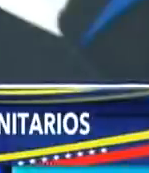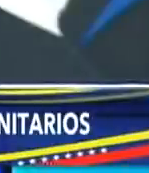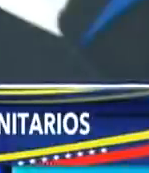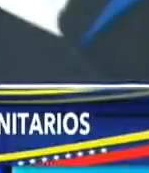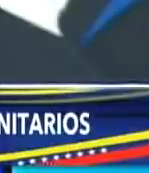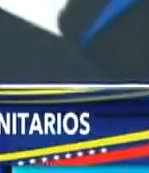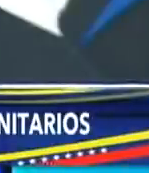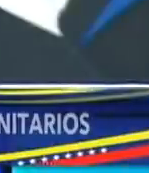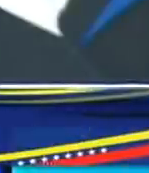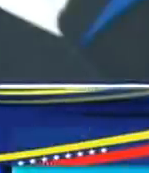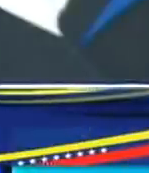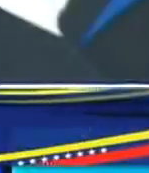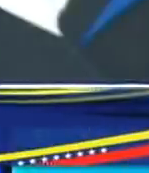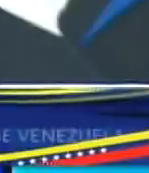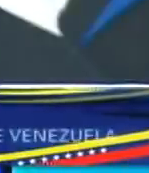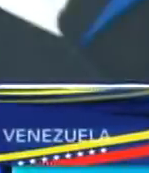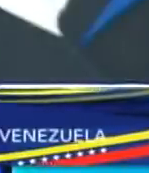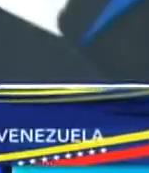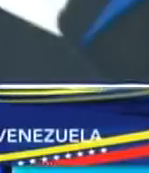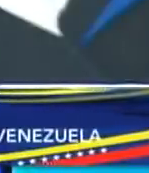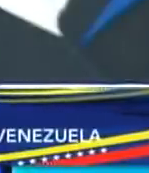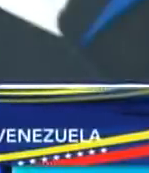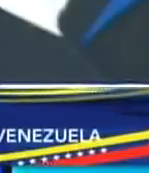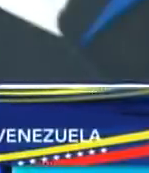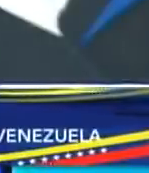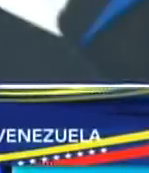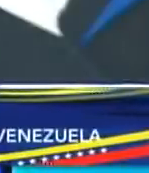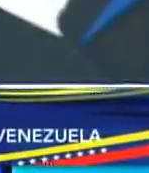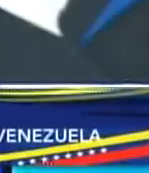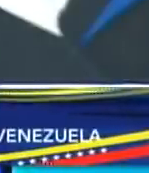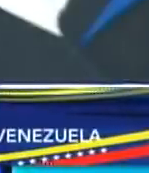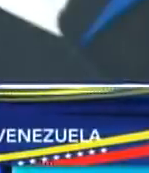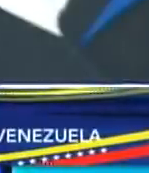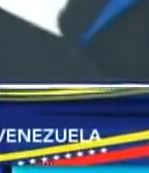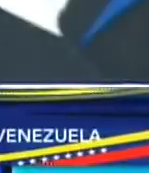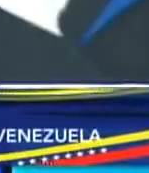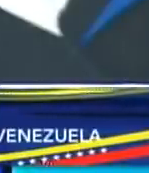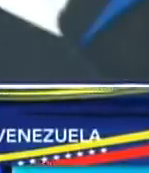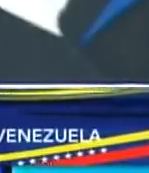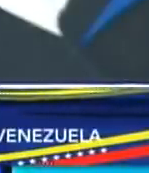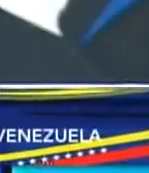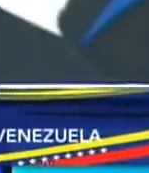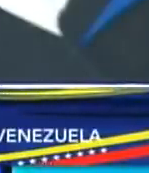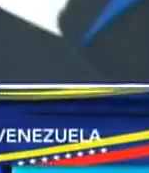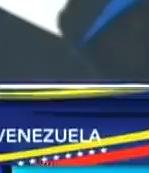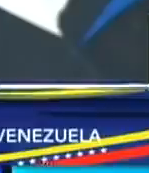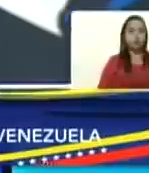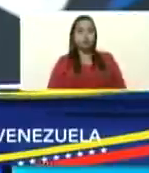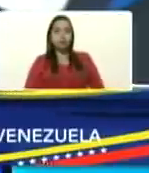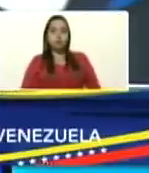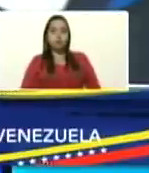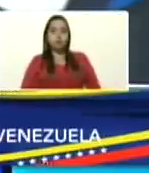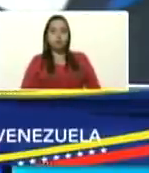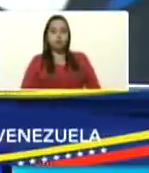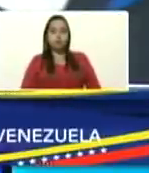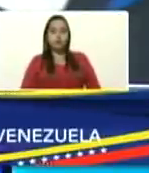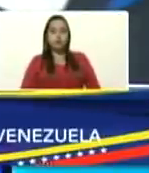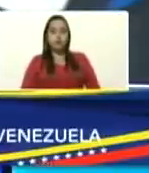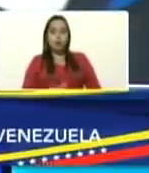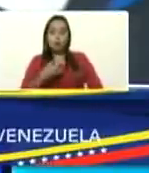Qué cosa tan bonita es La Guaira, chico. Y venía, desde que entré a La